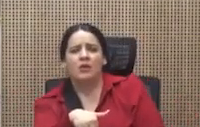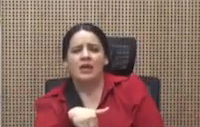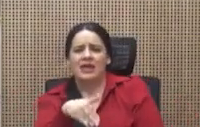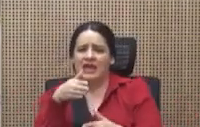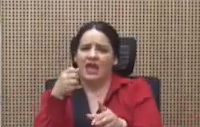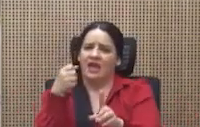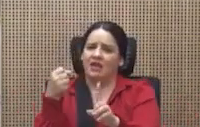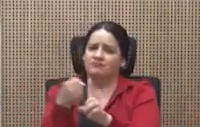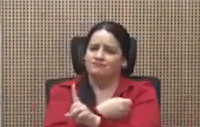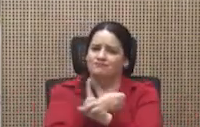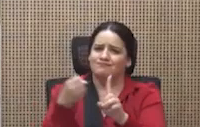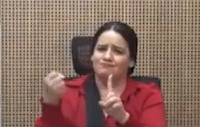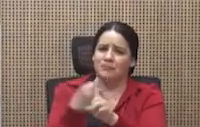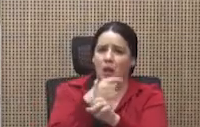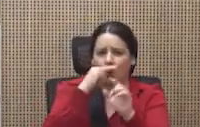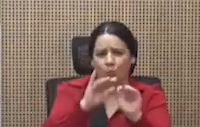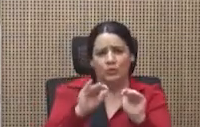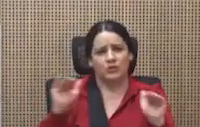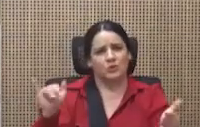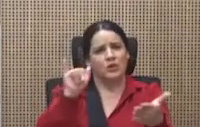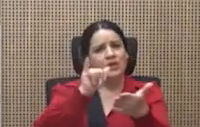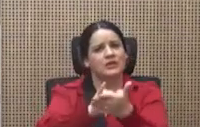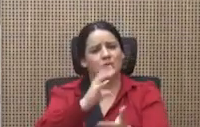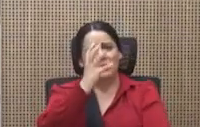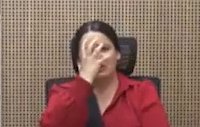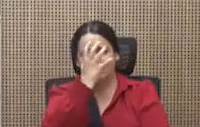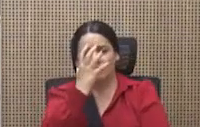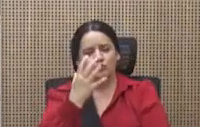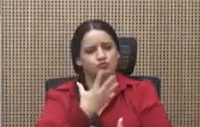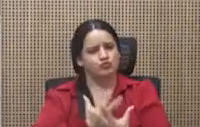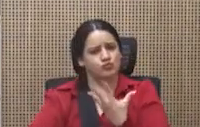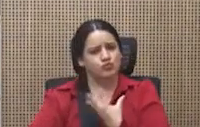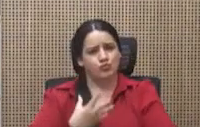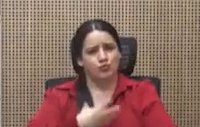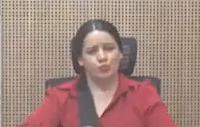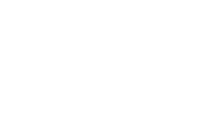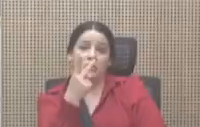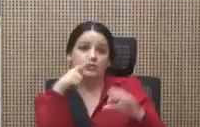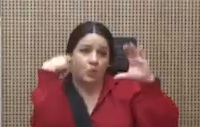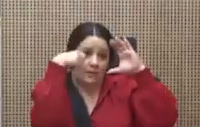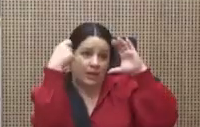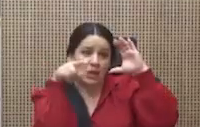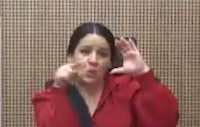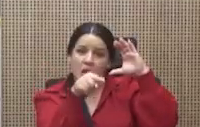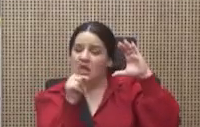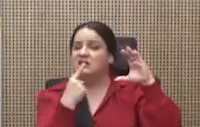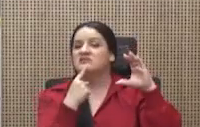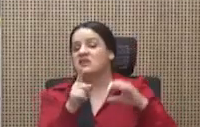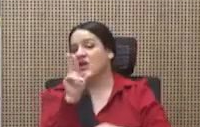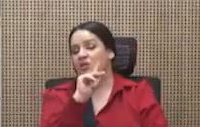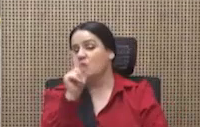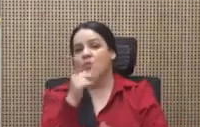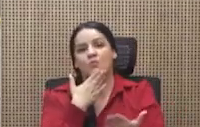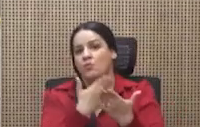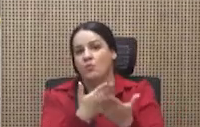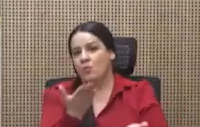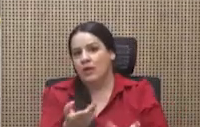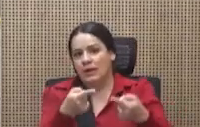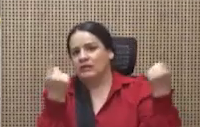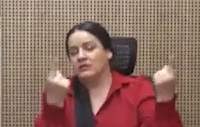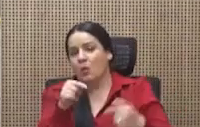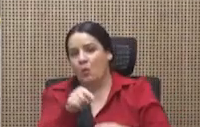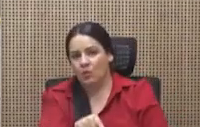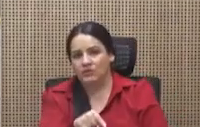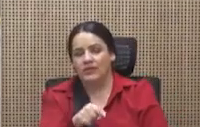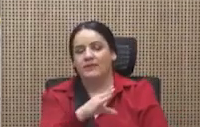es indignante compañeros para ellos el sufrimiento de los niños es una sórdida fantasía hemos estado en conversaciones y pronto esta película